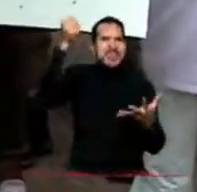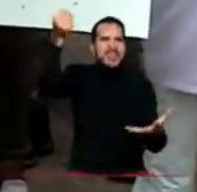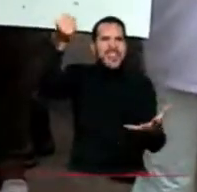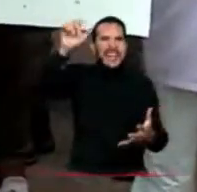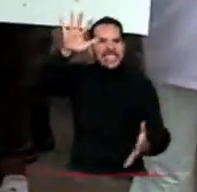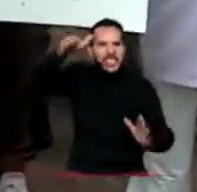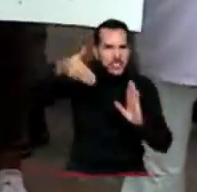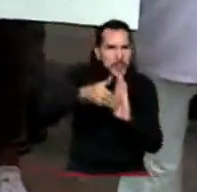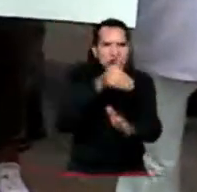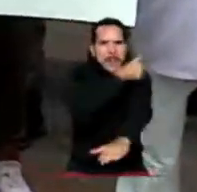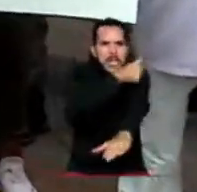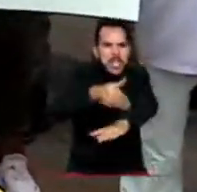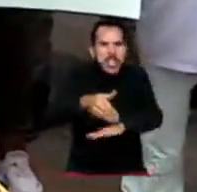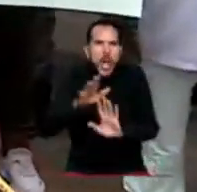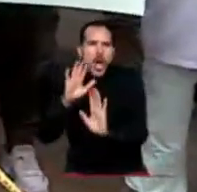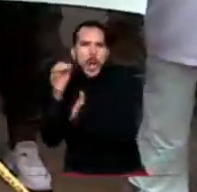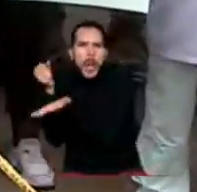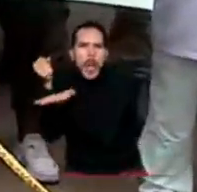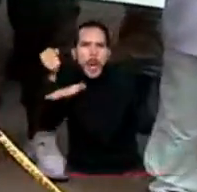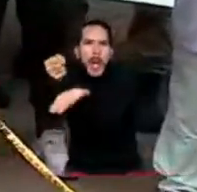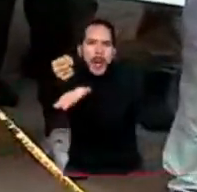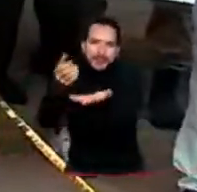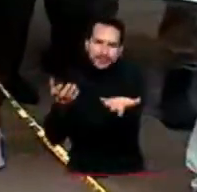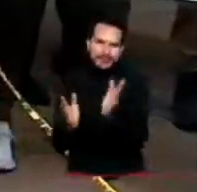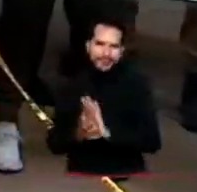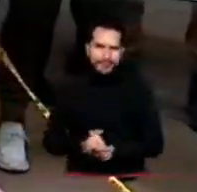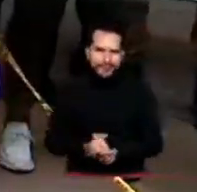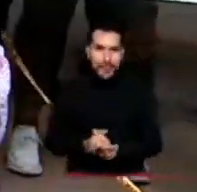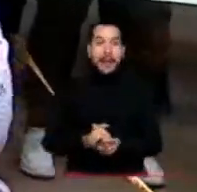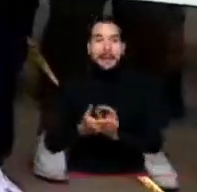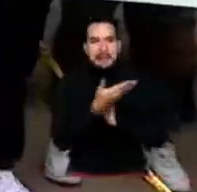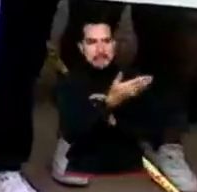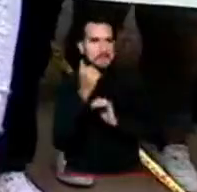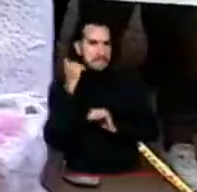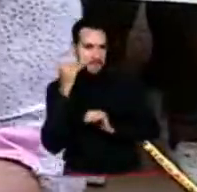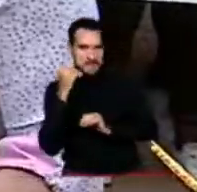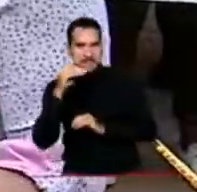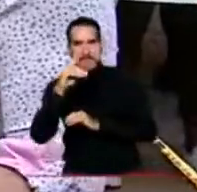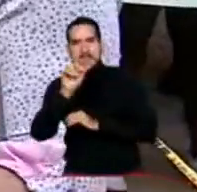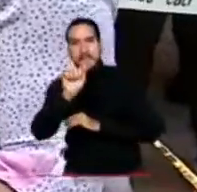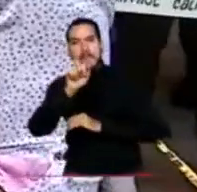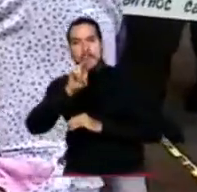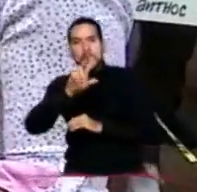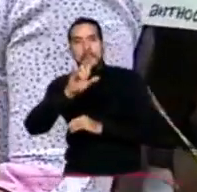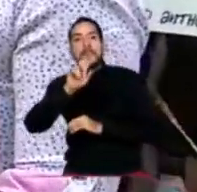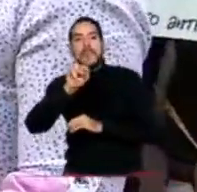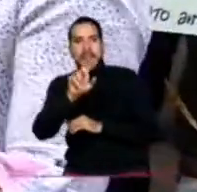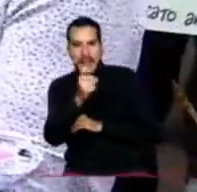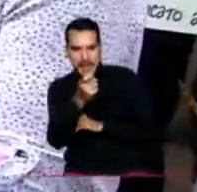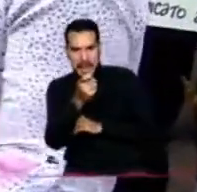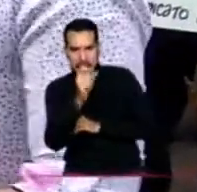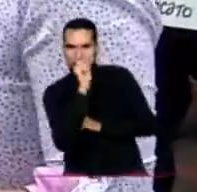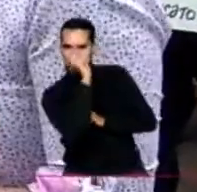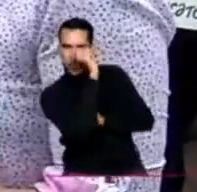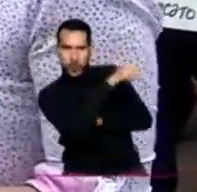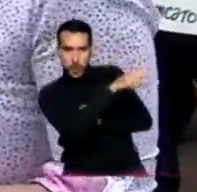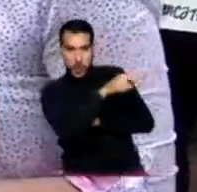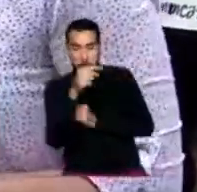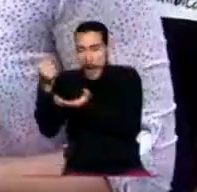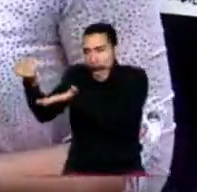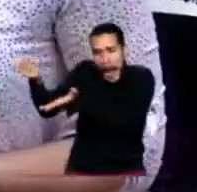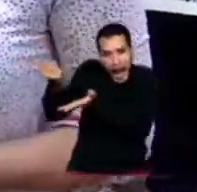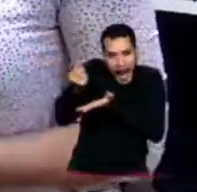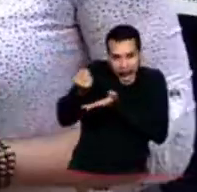vamos a preguntar a la presidenta del sindicato, Darlene Cuero, para que nos cuente eso. ¿Alcanza para pagar la nómina? ¿Cómo están los pacientes